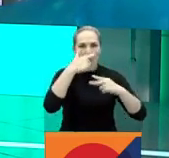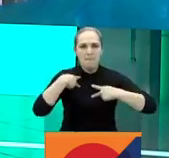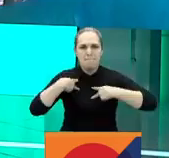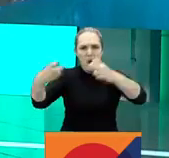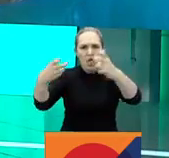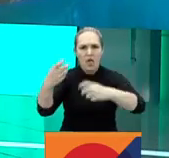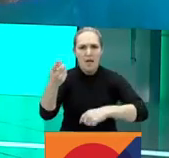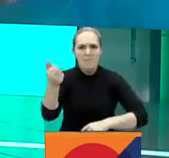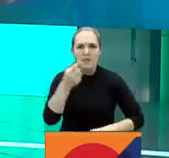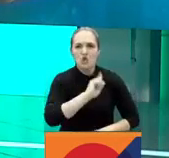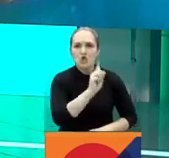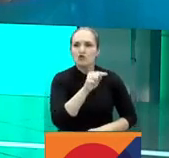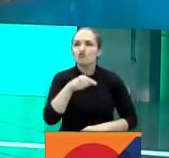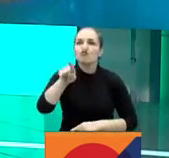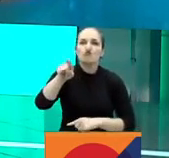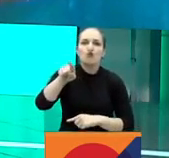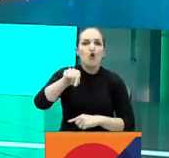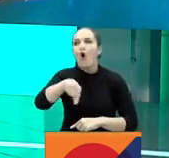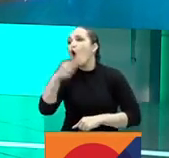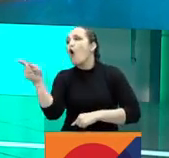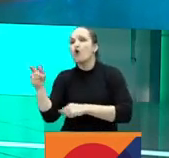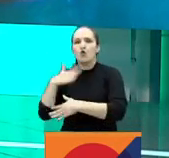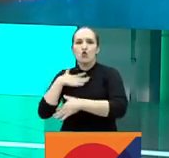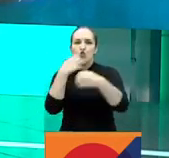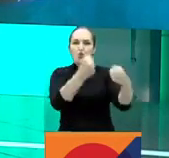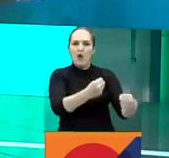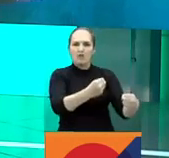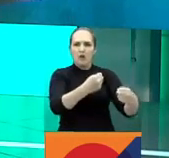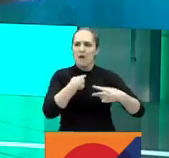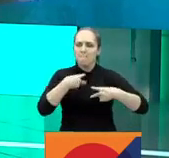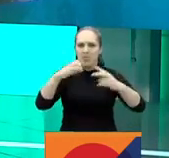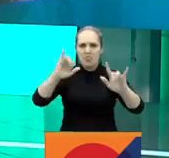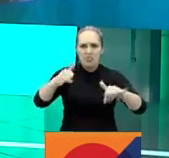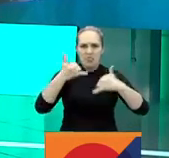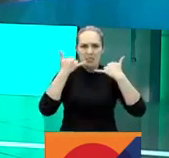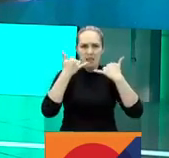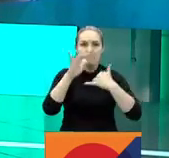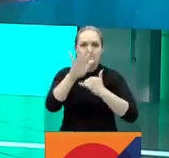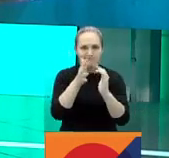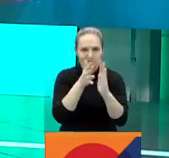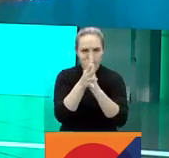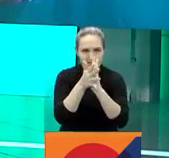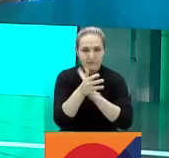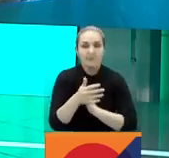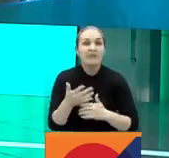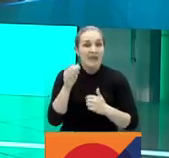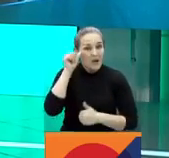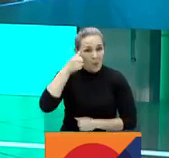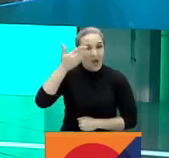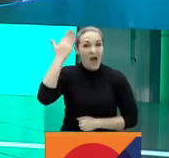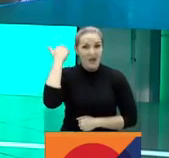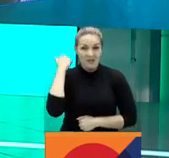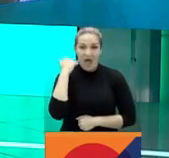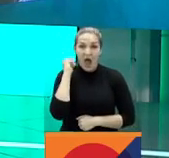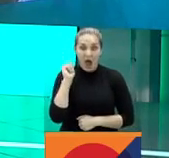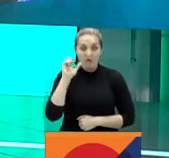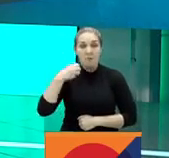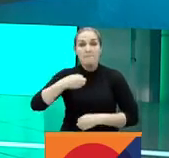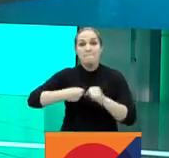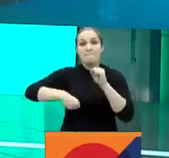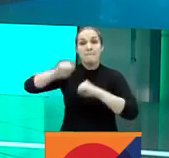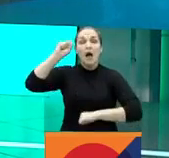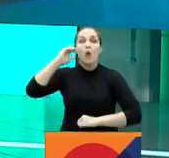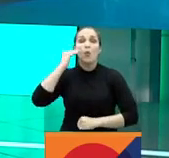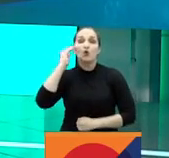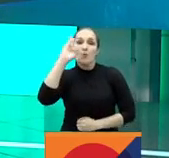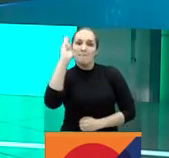sueño de casa propia. Pues en RTVC hacemos seguimiento a esta noticia. Recordemos cómo la medallista olímpica de Brasil 2016 le